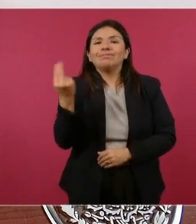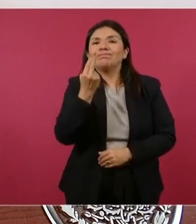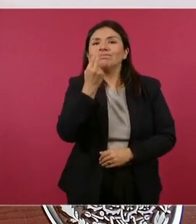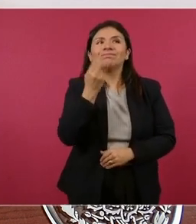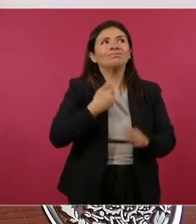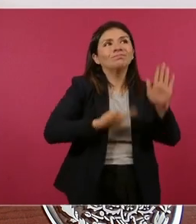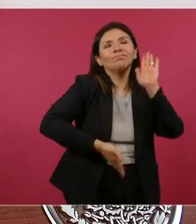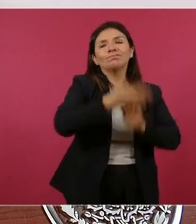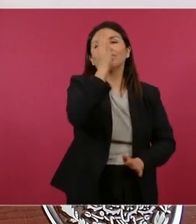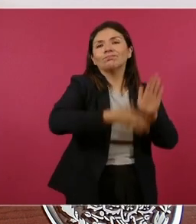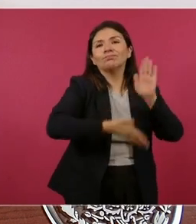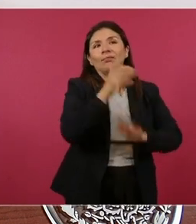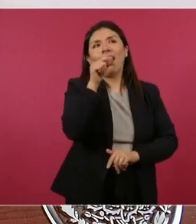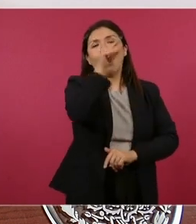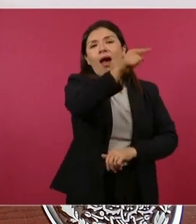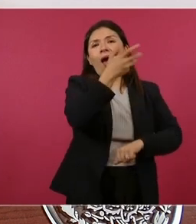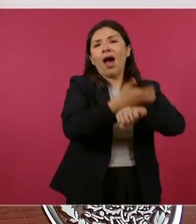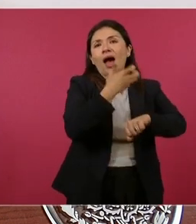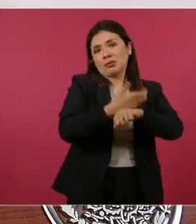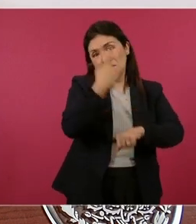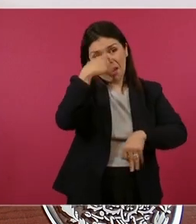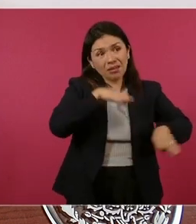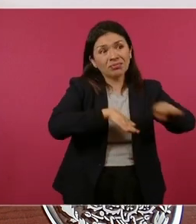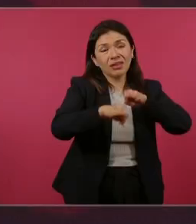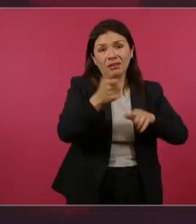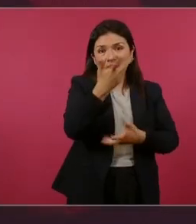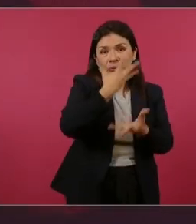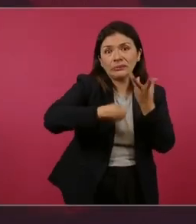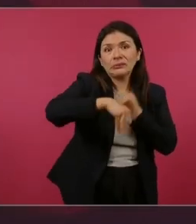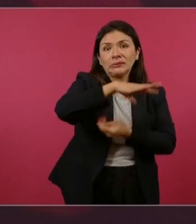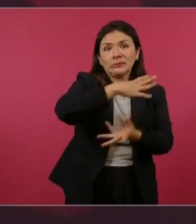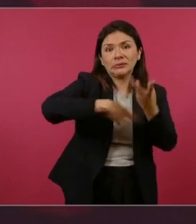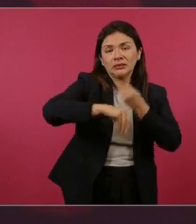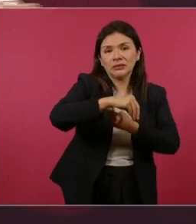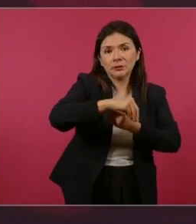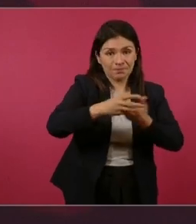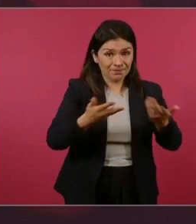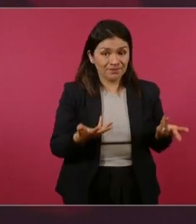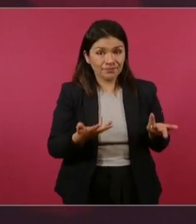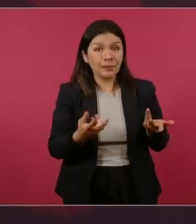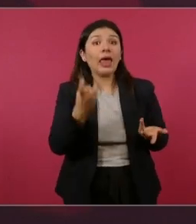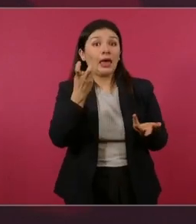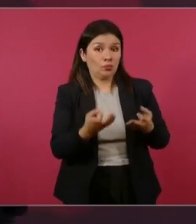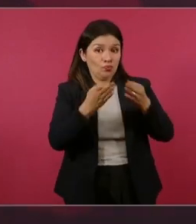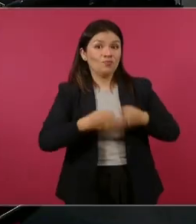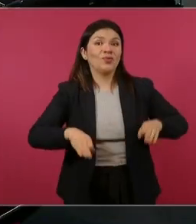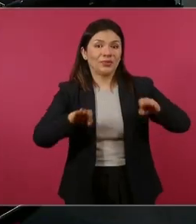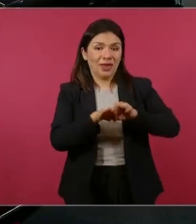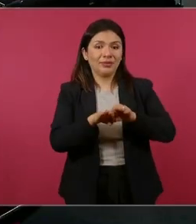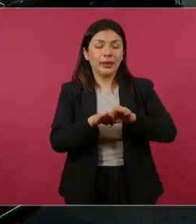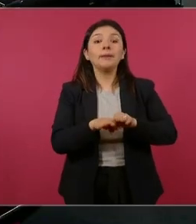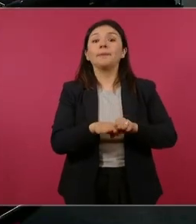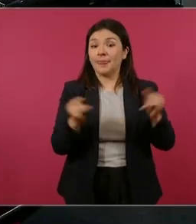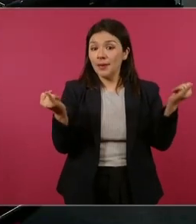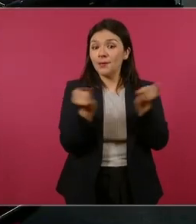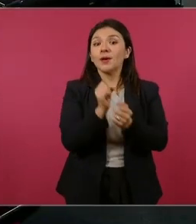tenían que ir a buscarse la vida a Estados Unidos. Esto es importante. Y que